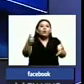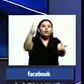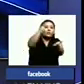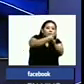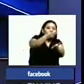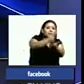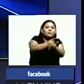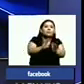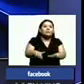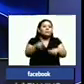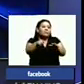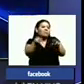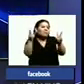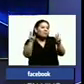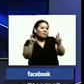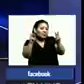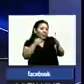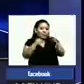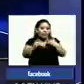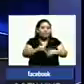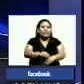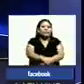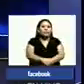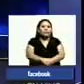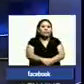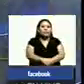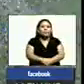a hablar acerca de esto y mucho más a continuación